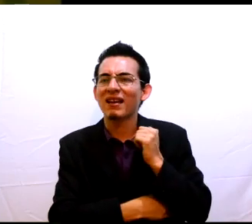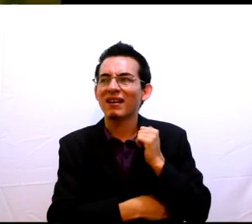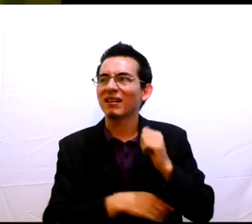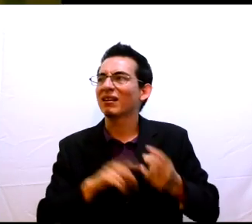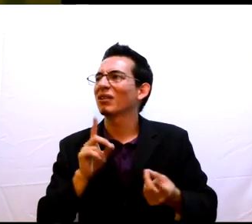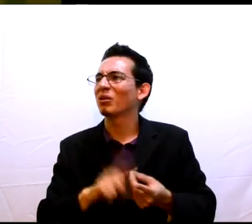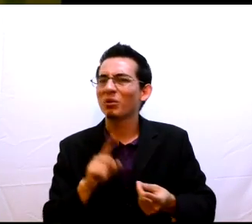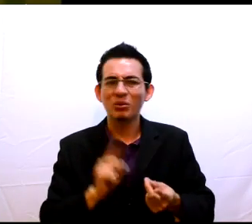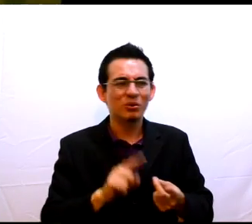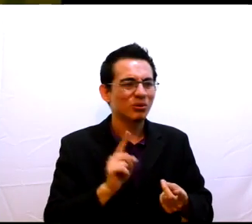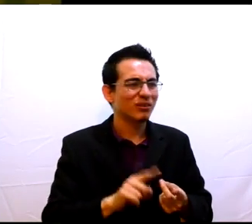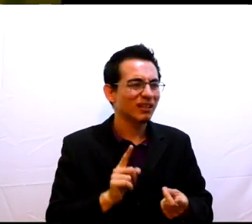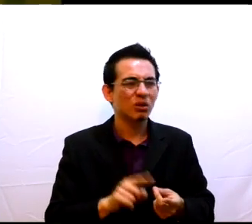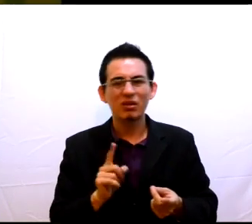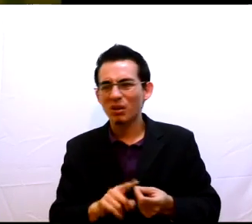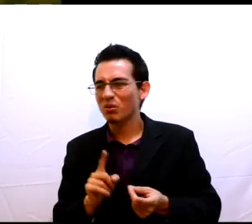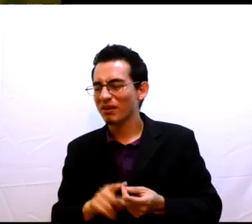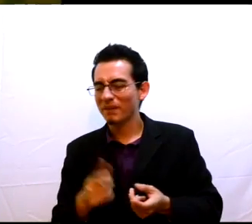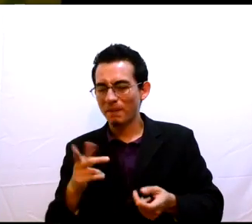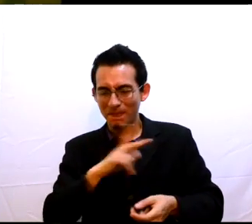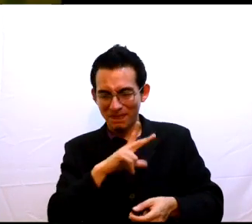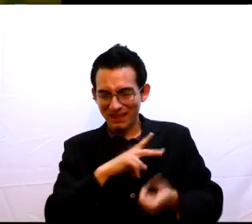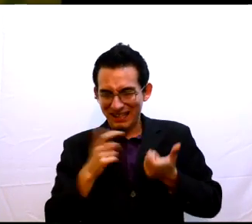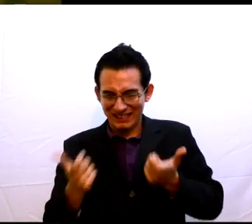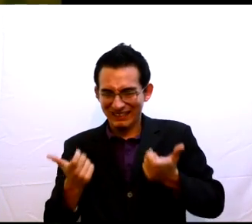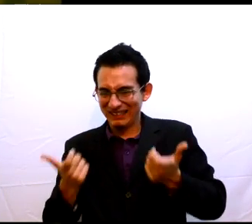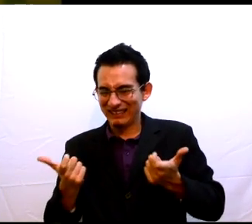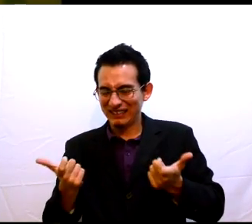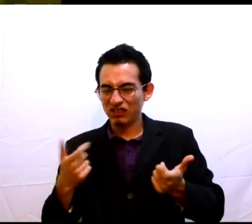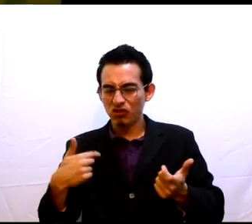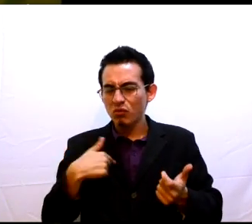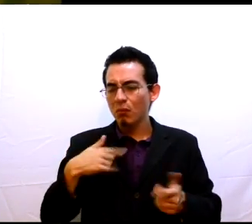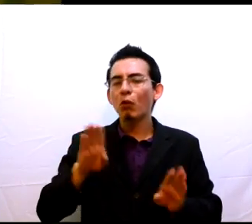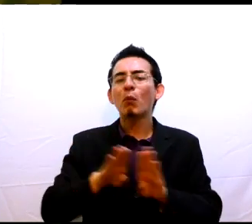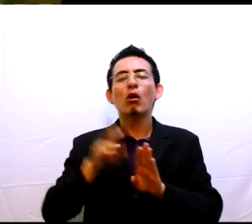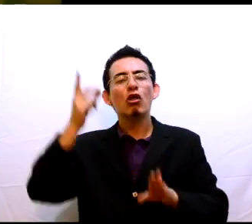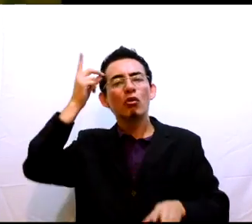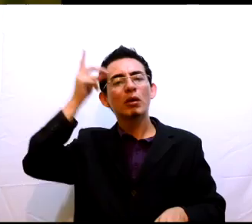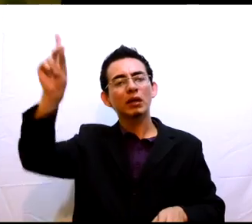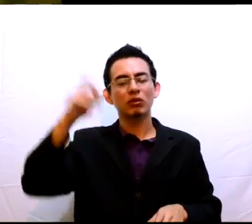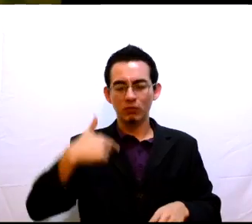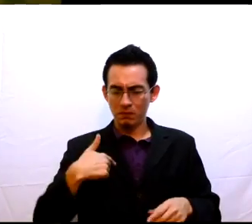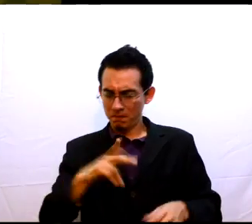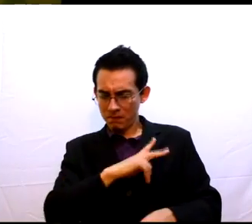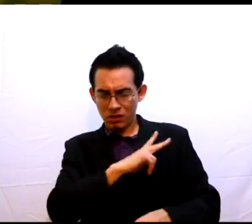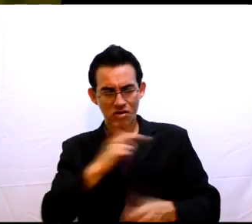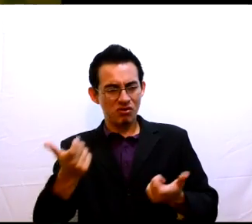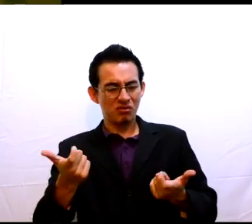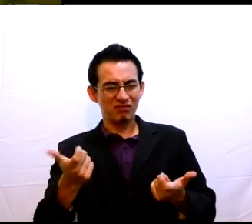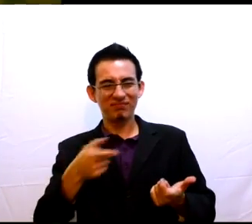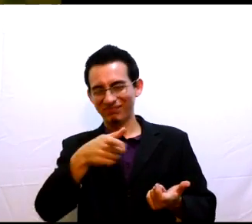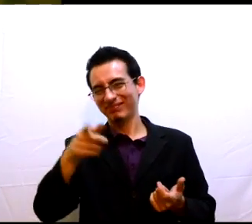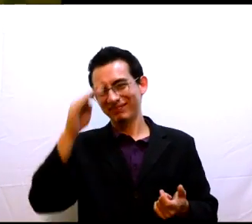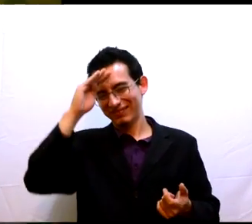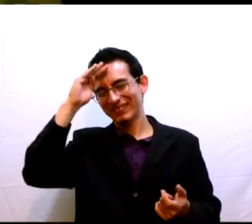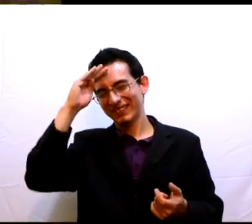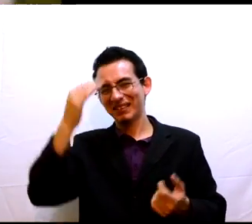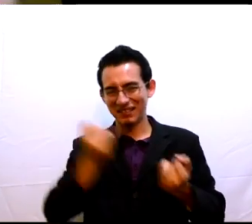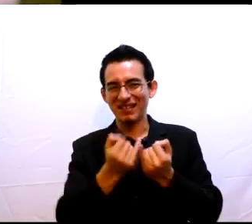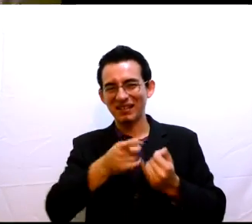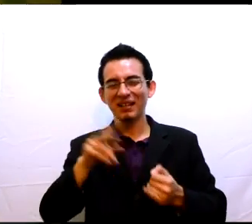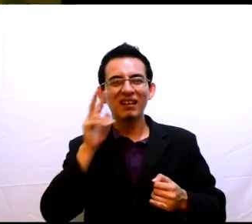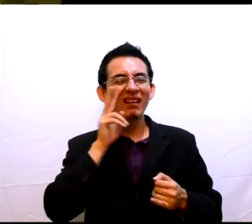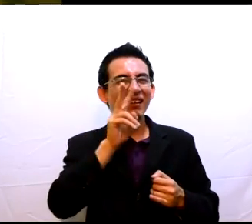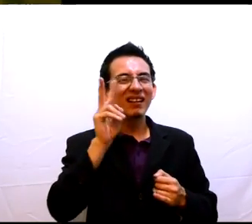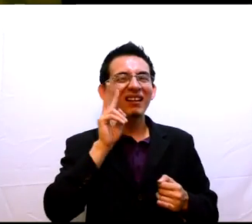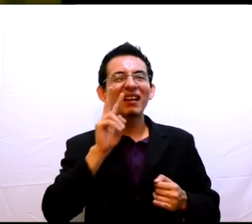la esta es la diferencia guardar mis frutos a creía dueño cuantos han oído alguna vez en su